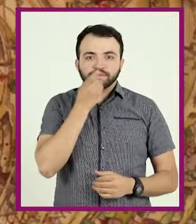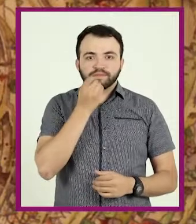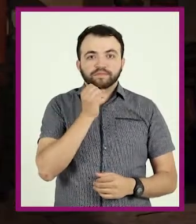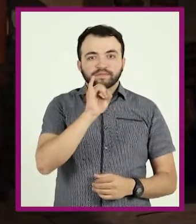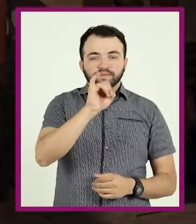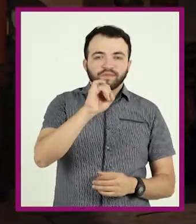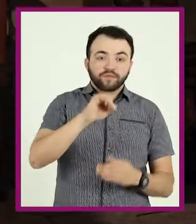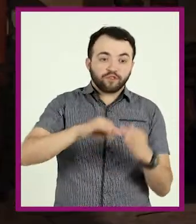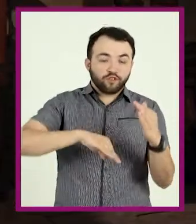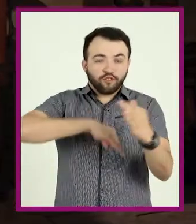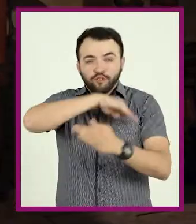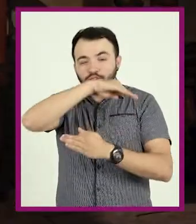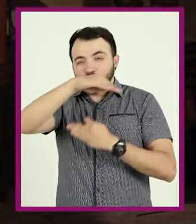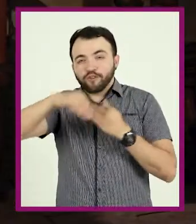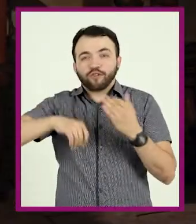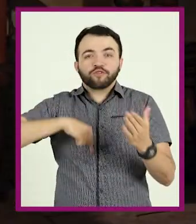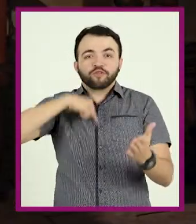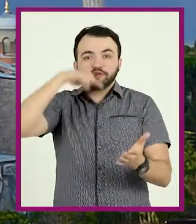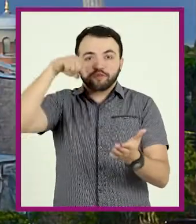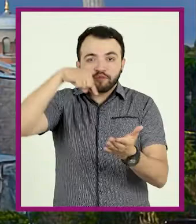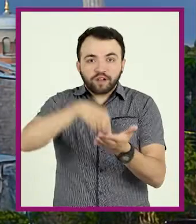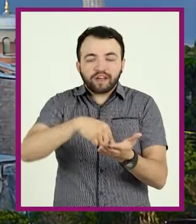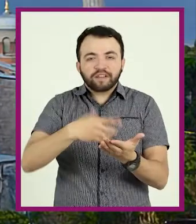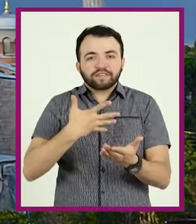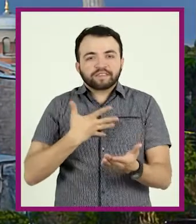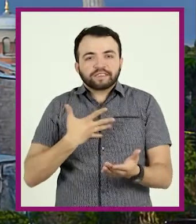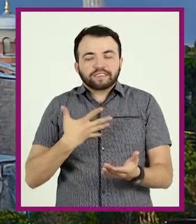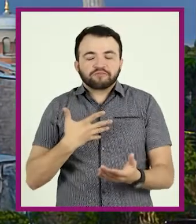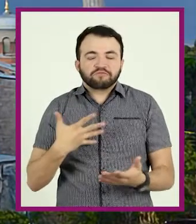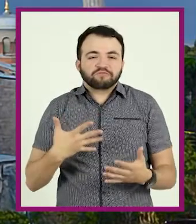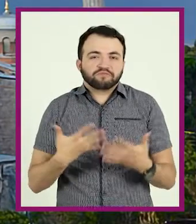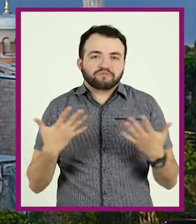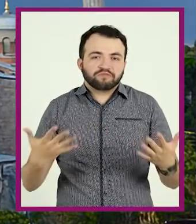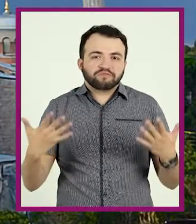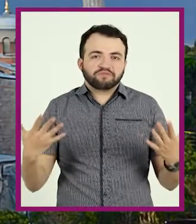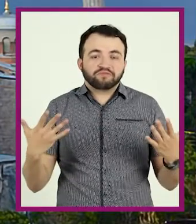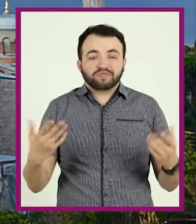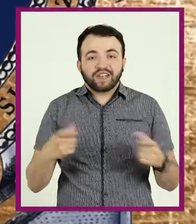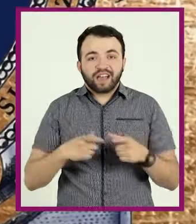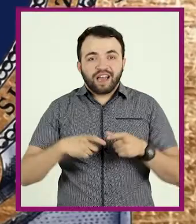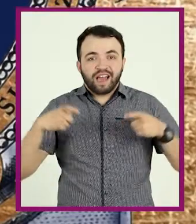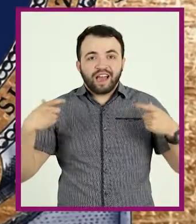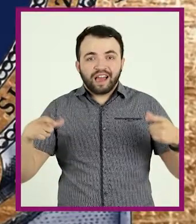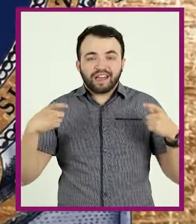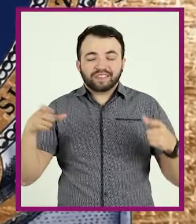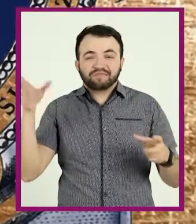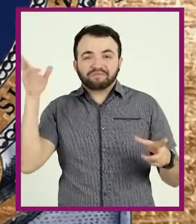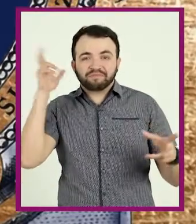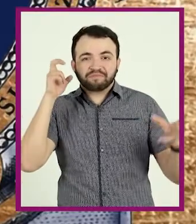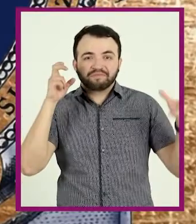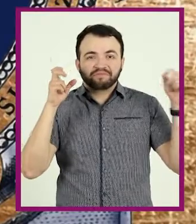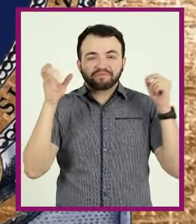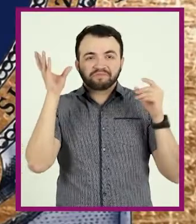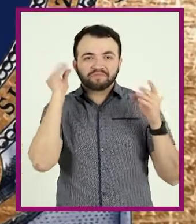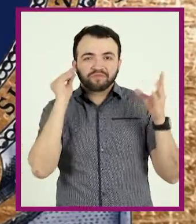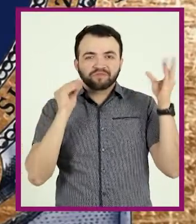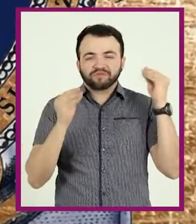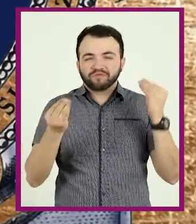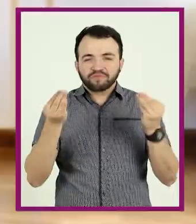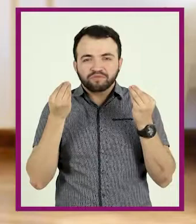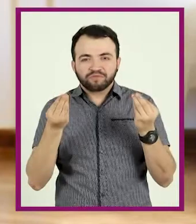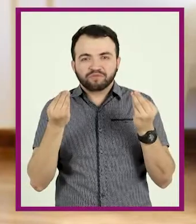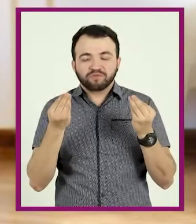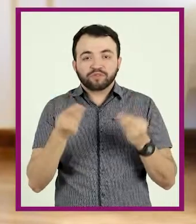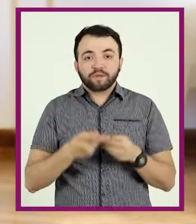Sí, todo lugar tiene enorme diversidad musical, pero la singularidad de la región de la ex